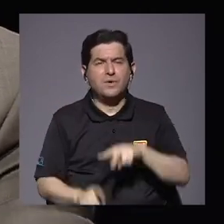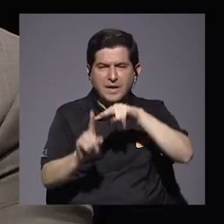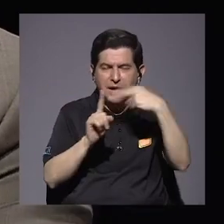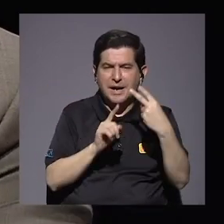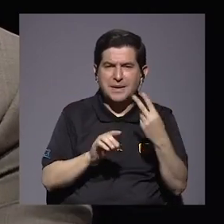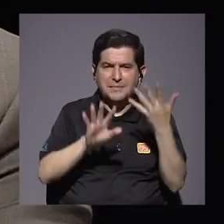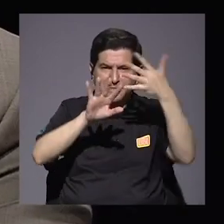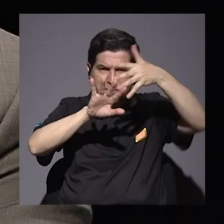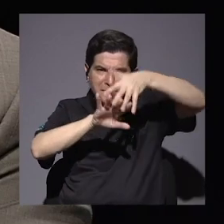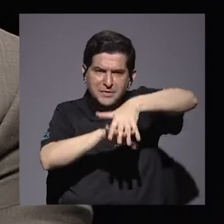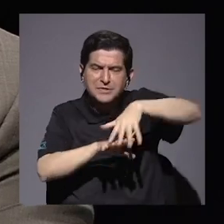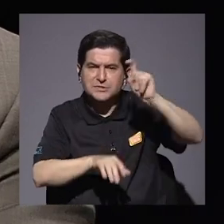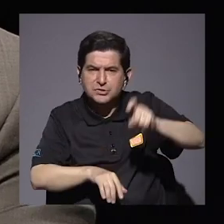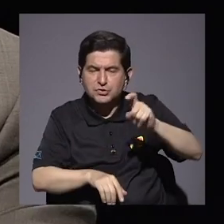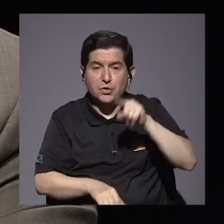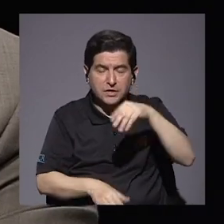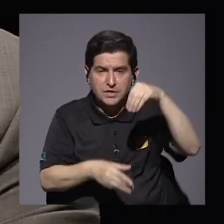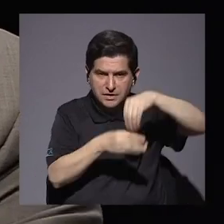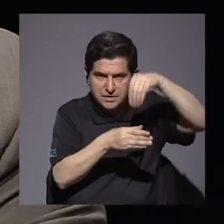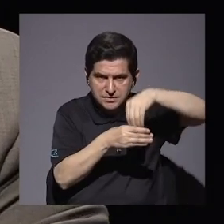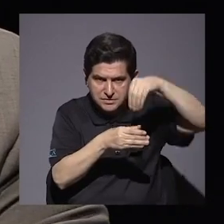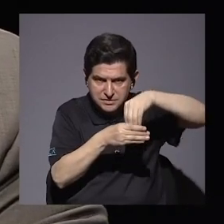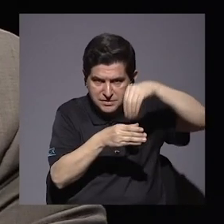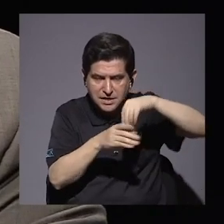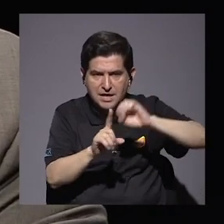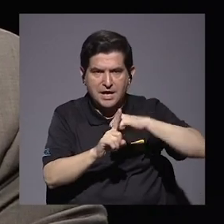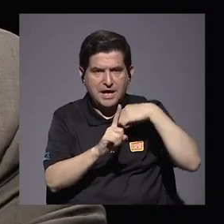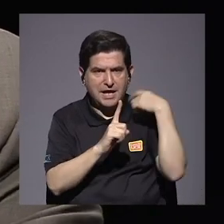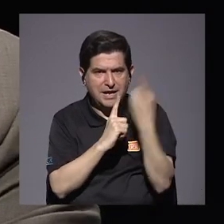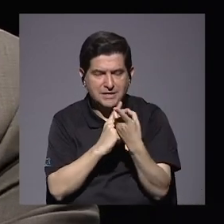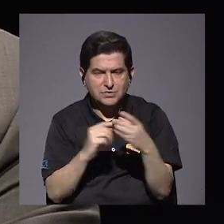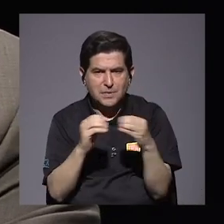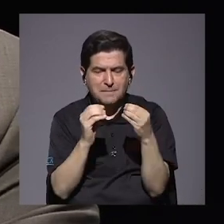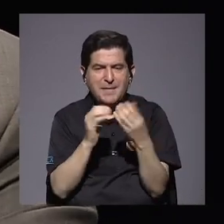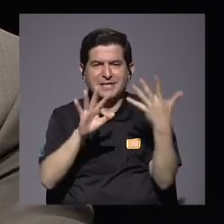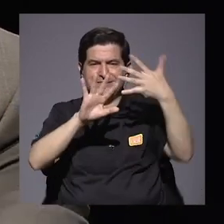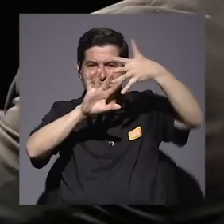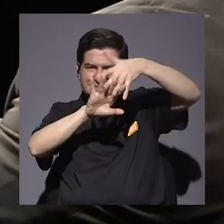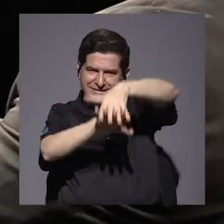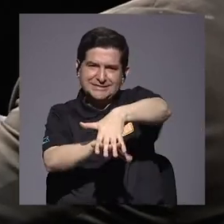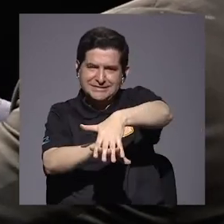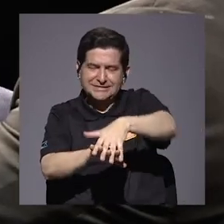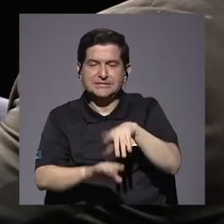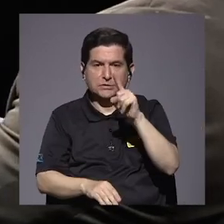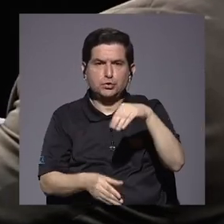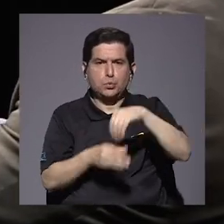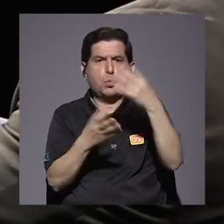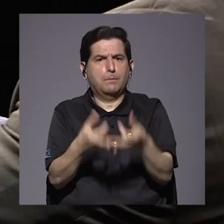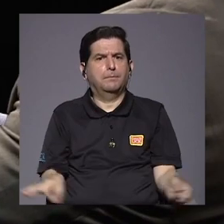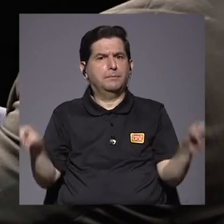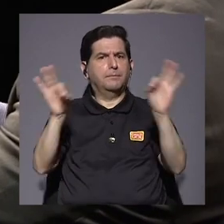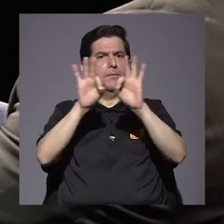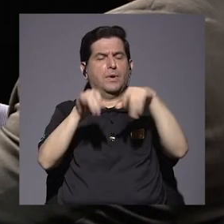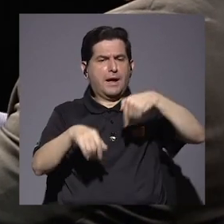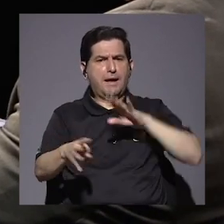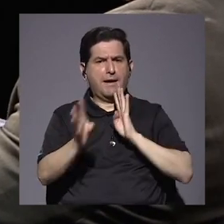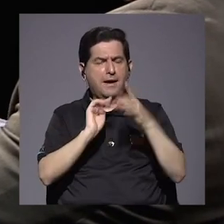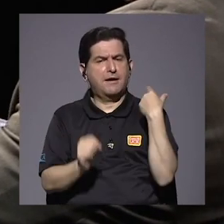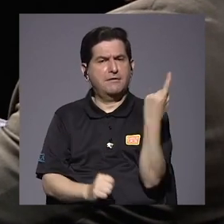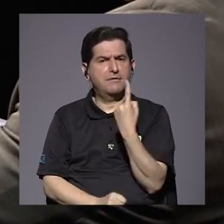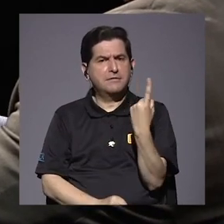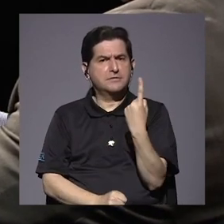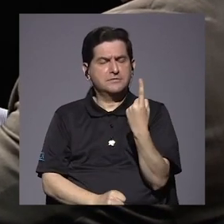más integral de la institución, y ese aporte, digamos, a la sociedad tiene que ser más integral. Y hay un aporte que es muy relevante, porque aquí hemos